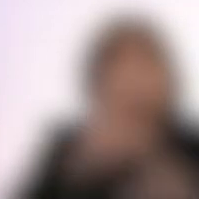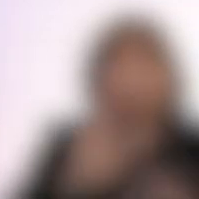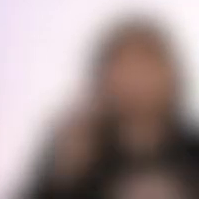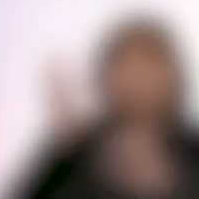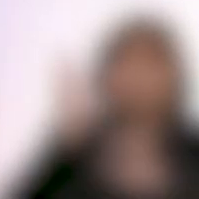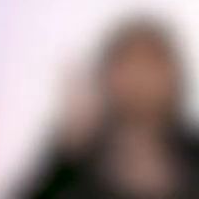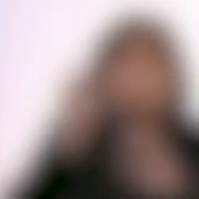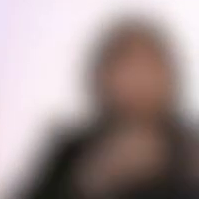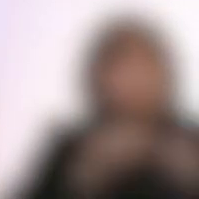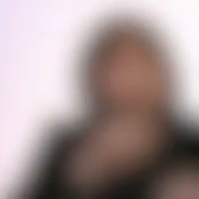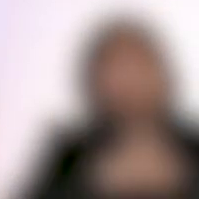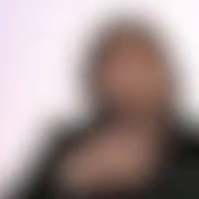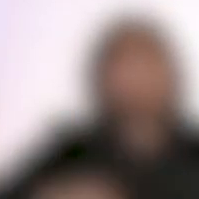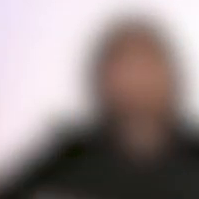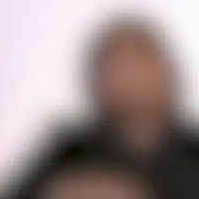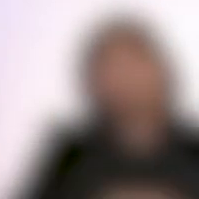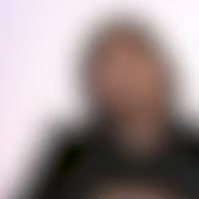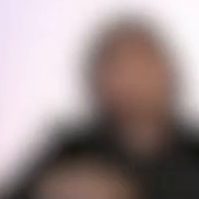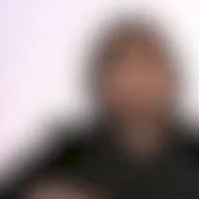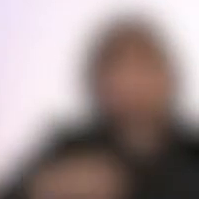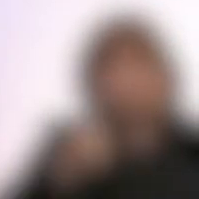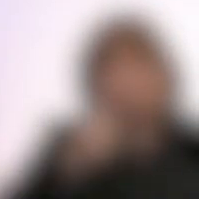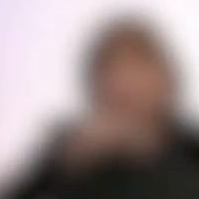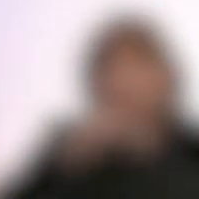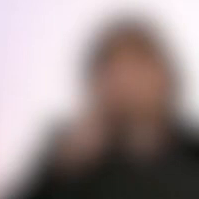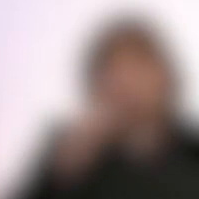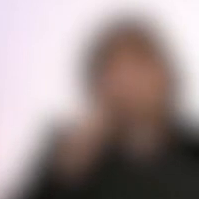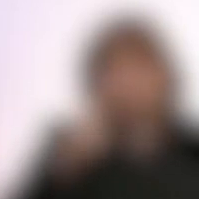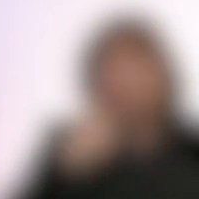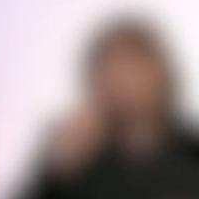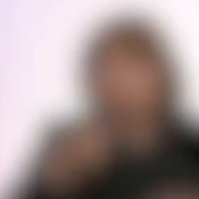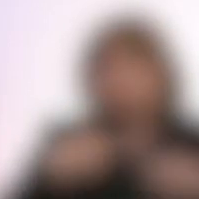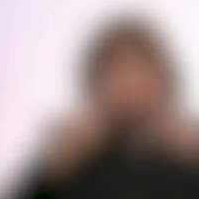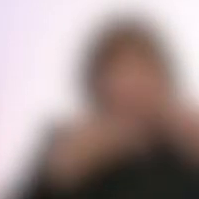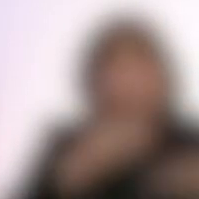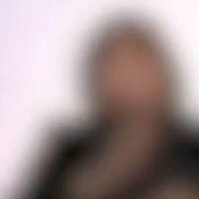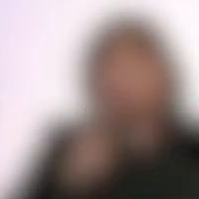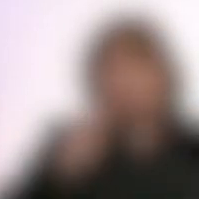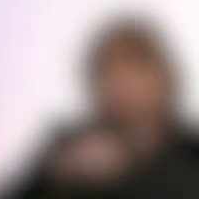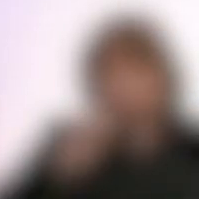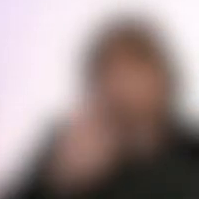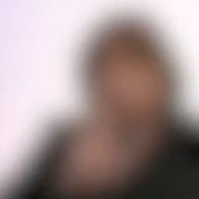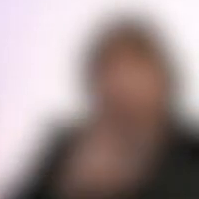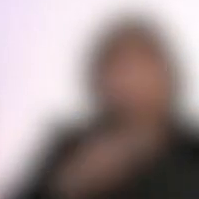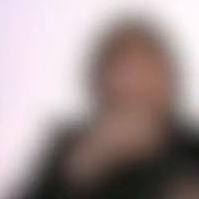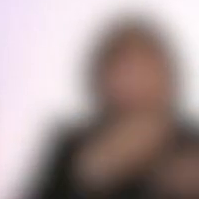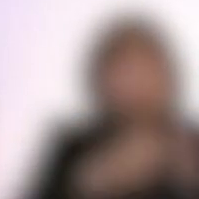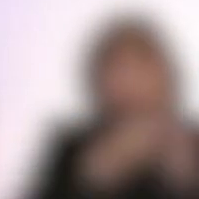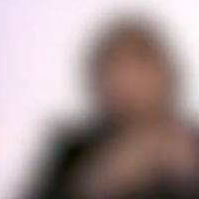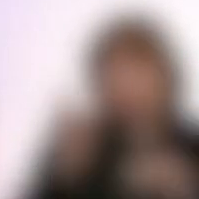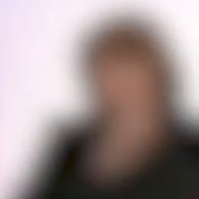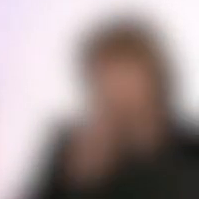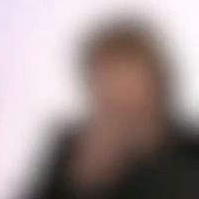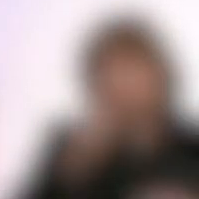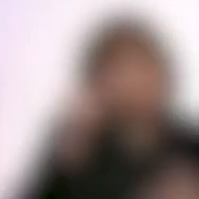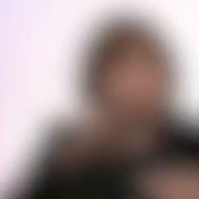el presidente del Consejo de ministros nos ha expresado que si su planteamiento no es